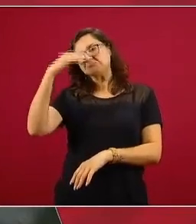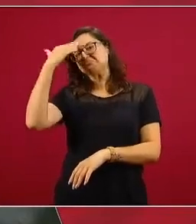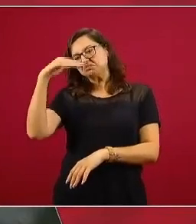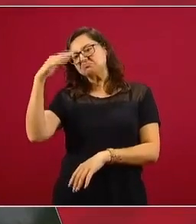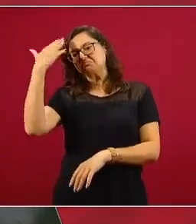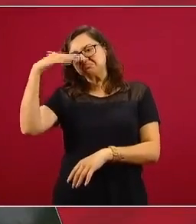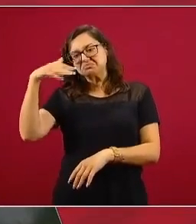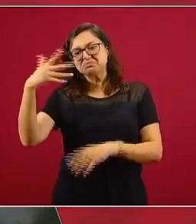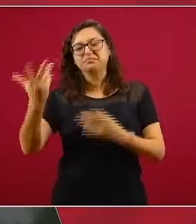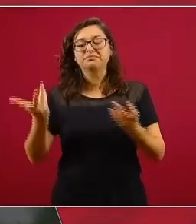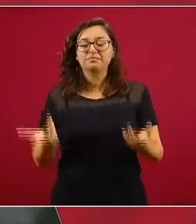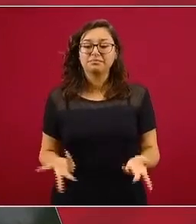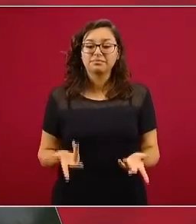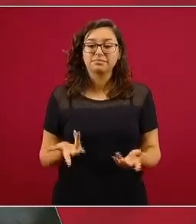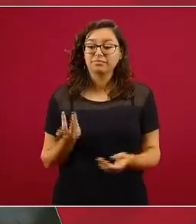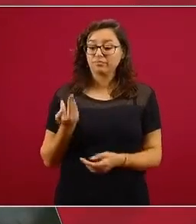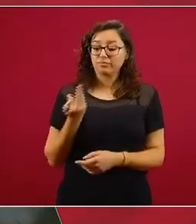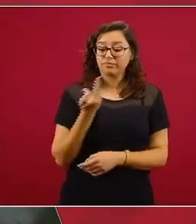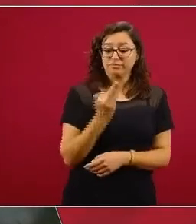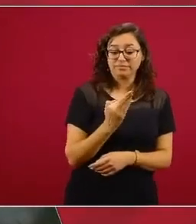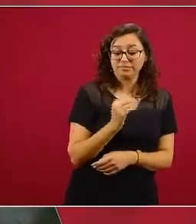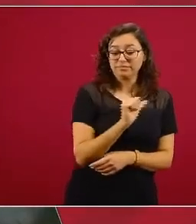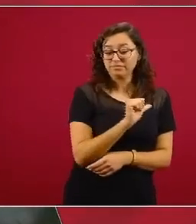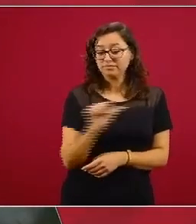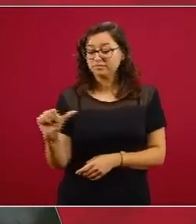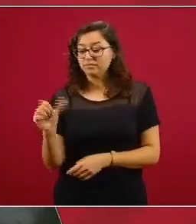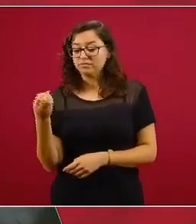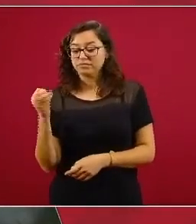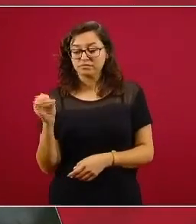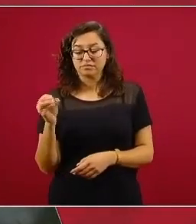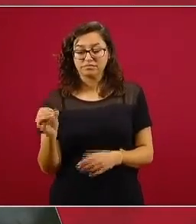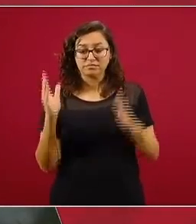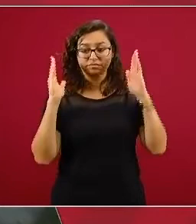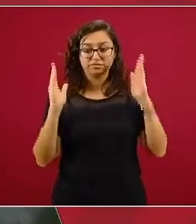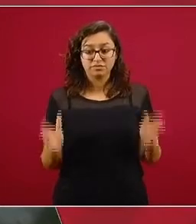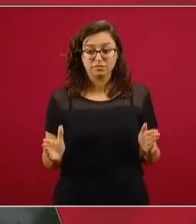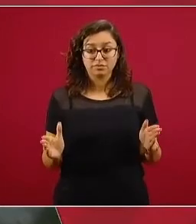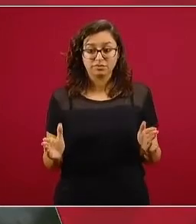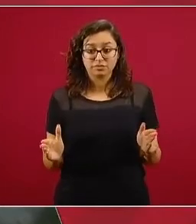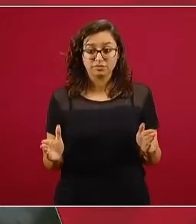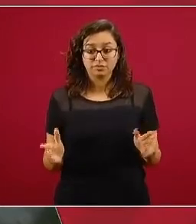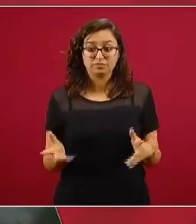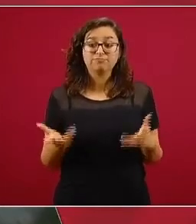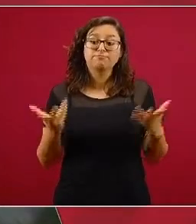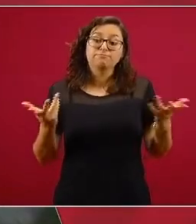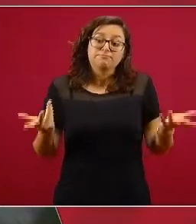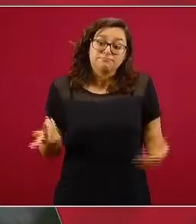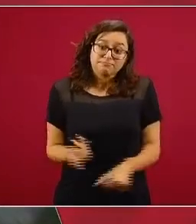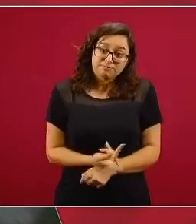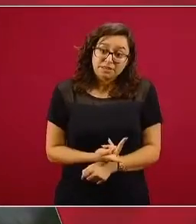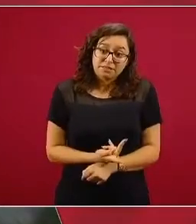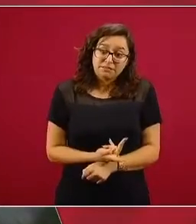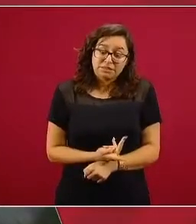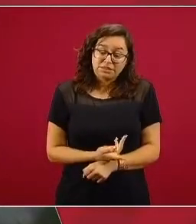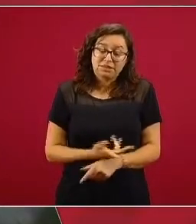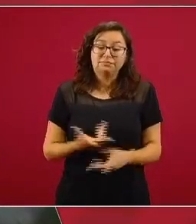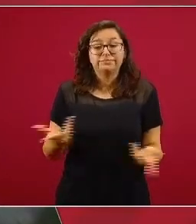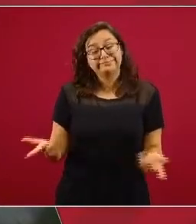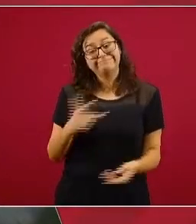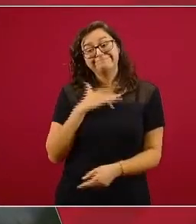Planteamiento inicial, febrero a octubre. Y aquí viene una